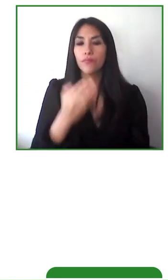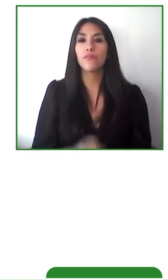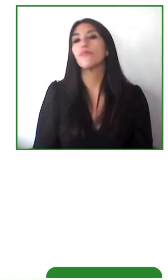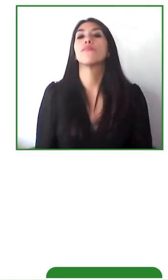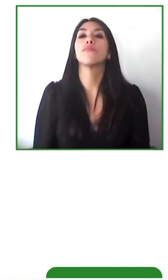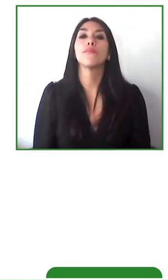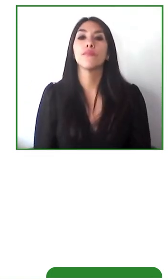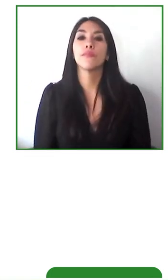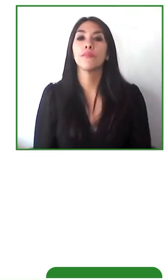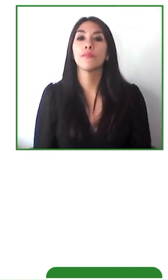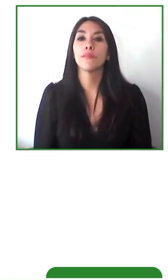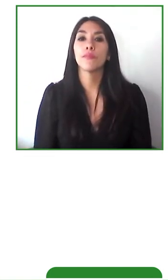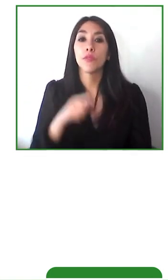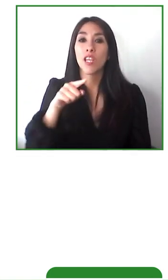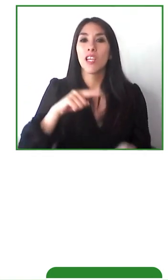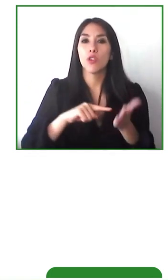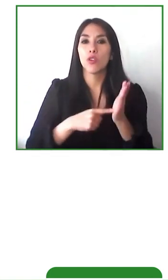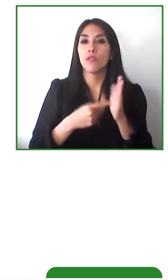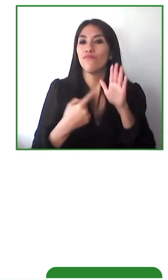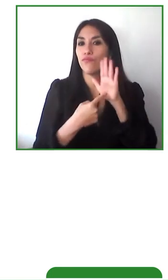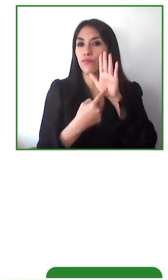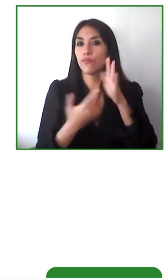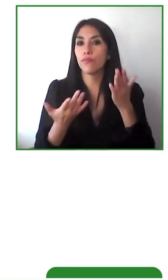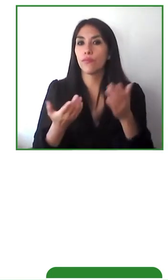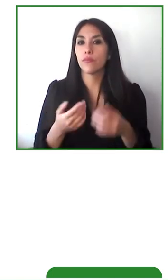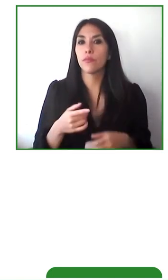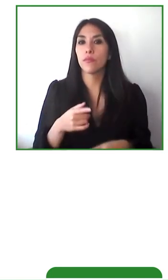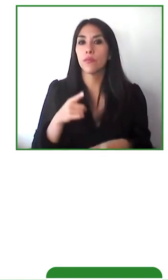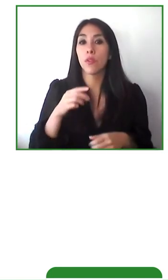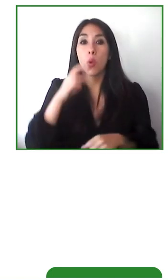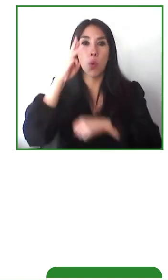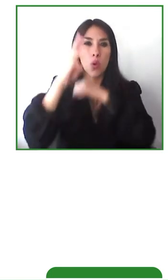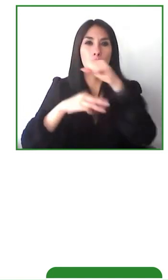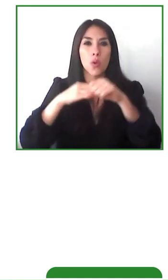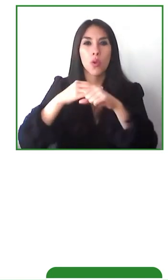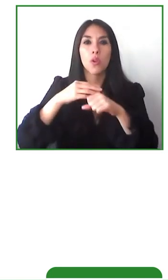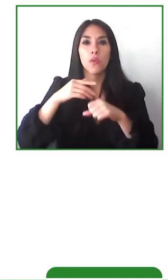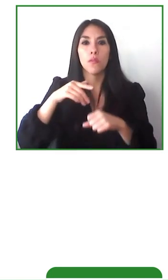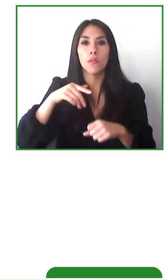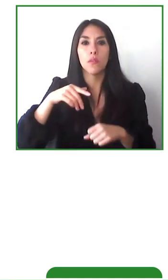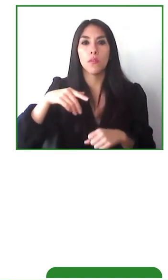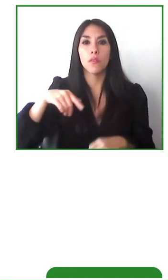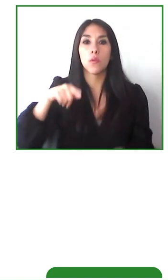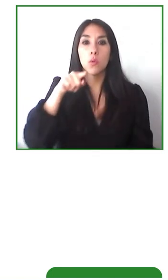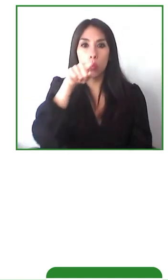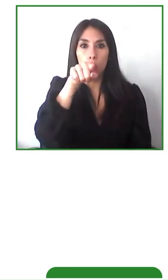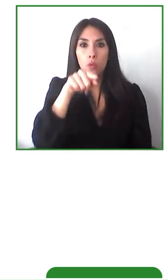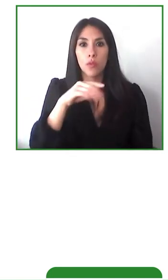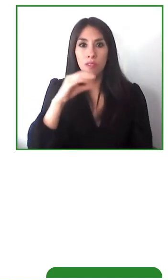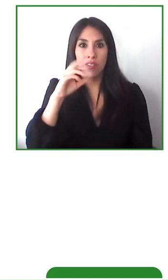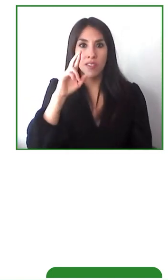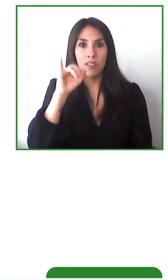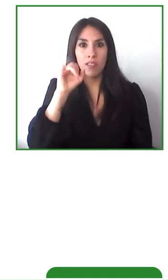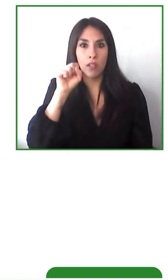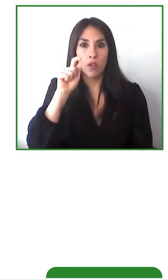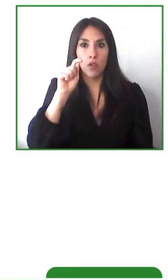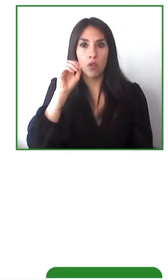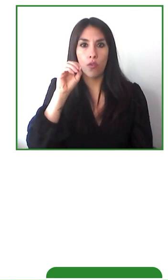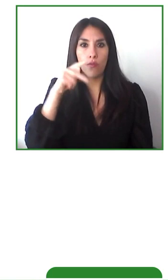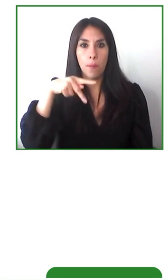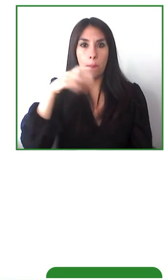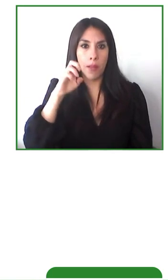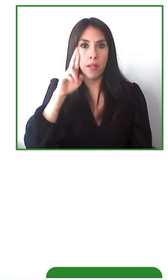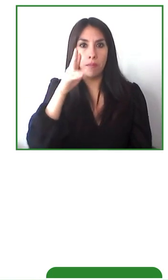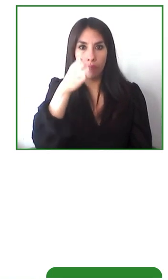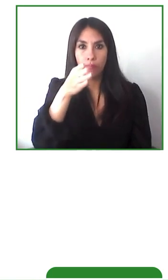World Around You, el mundo alrededor de ti. Chris va a presentar usando lengua de señas americana